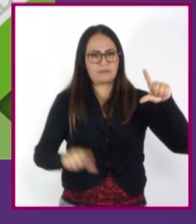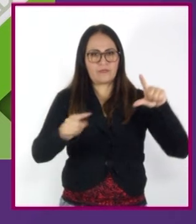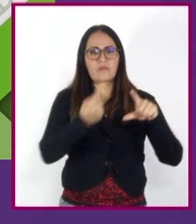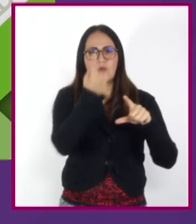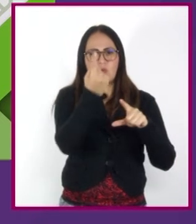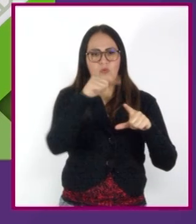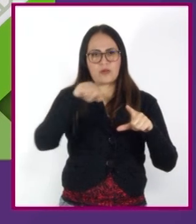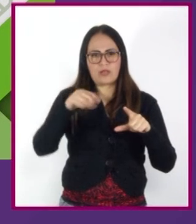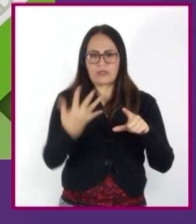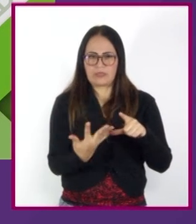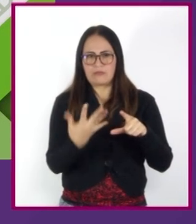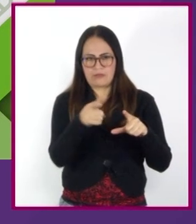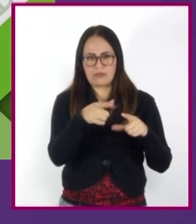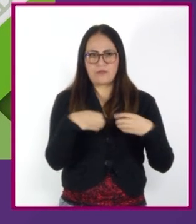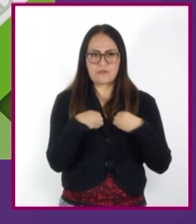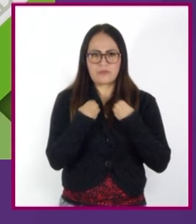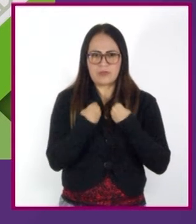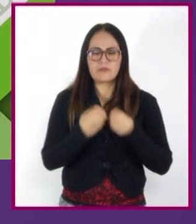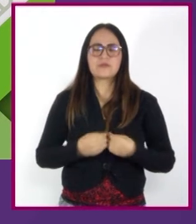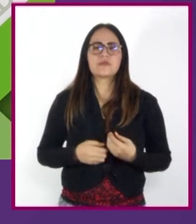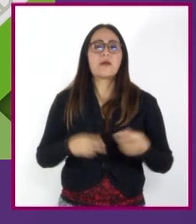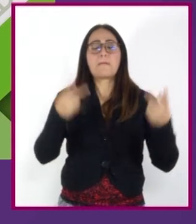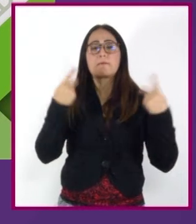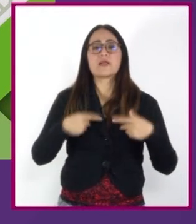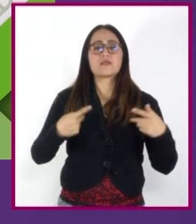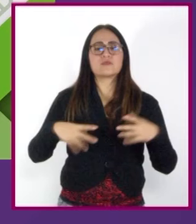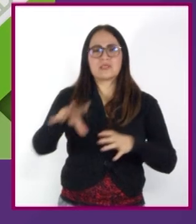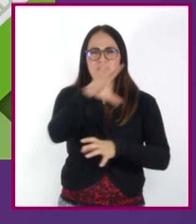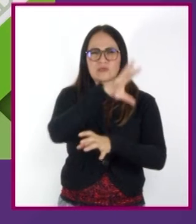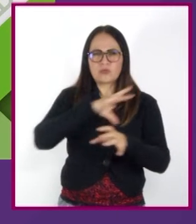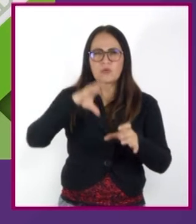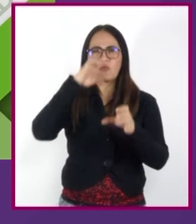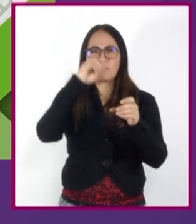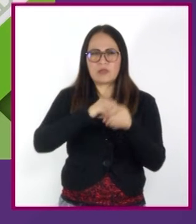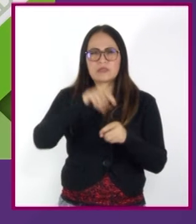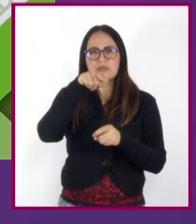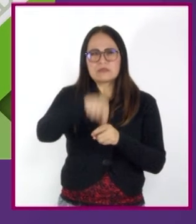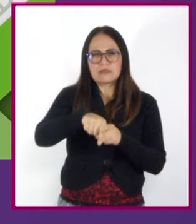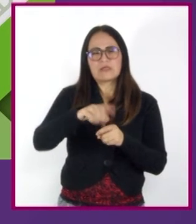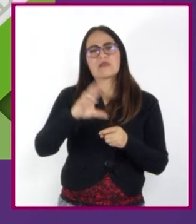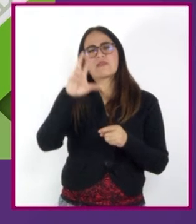nacional. De este total de personas de pueblos originarios, el